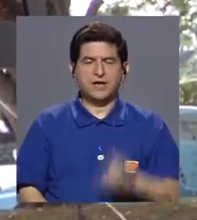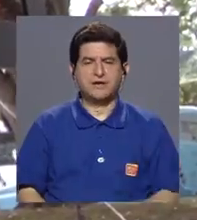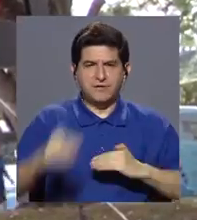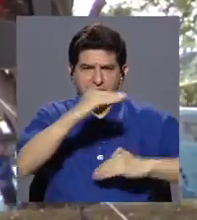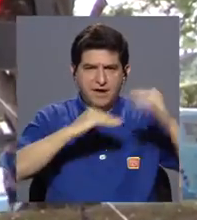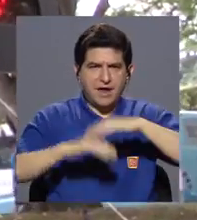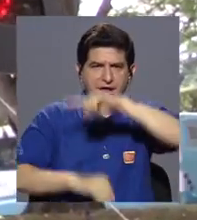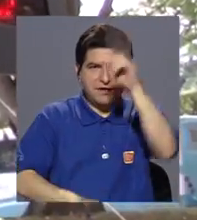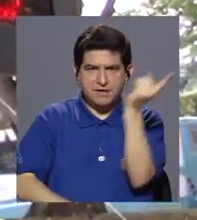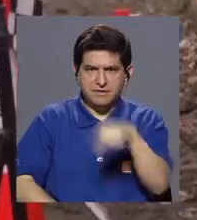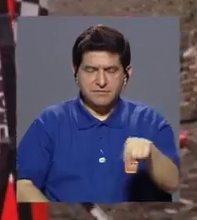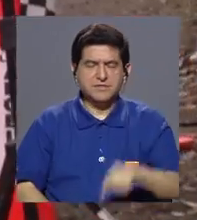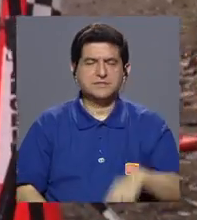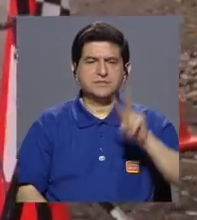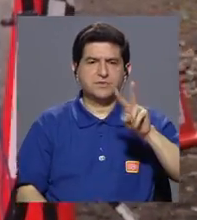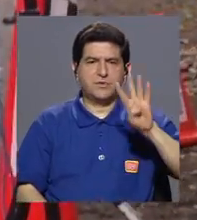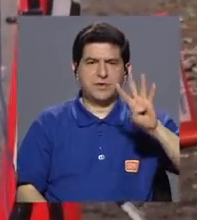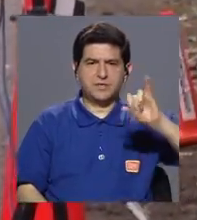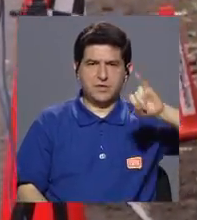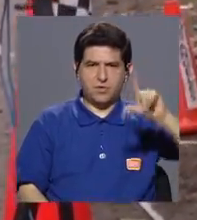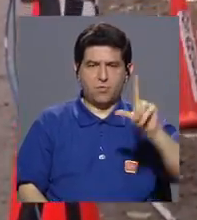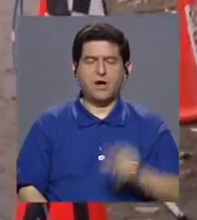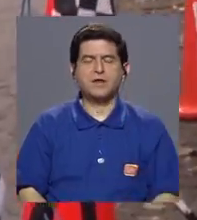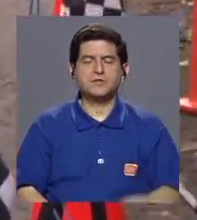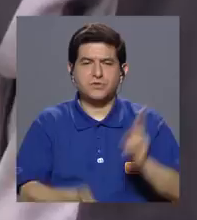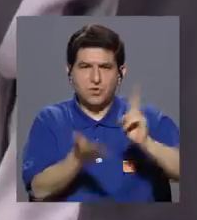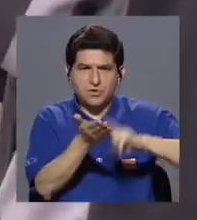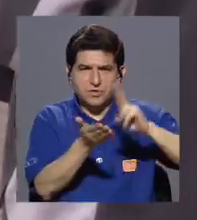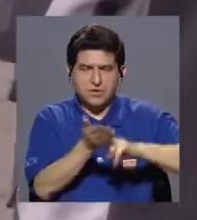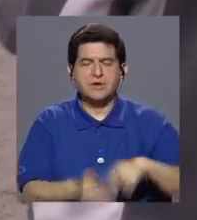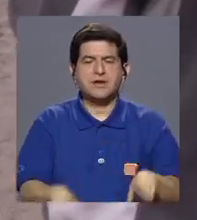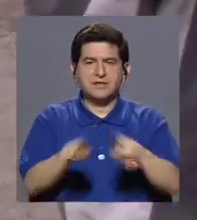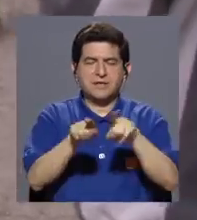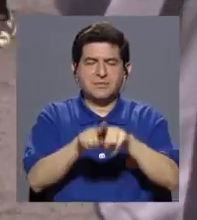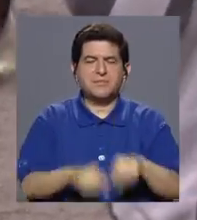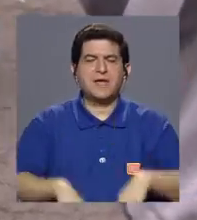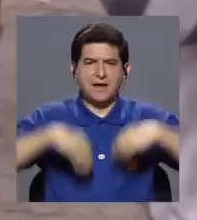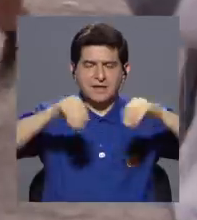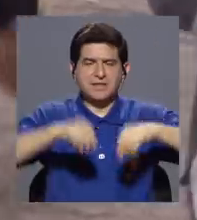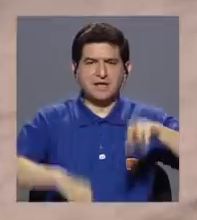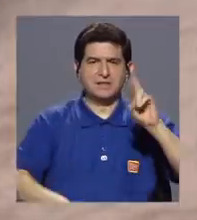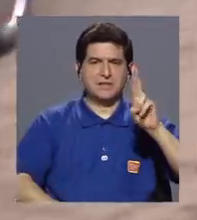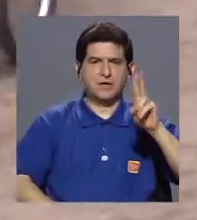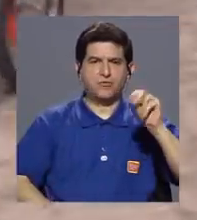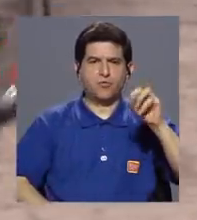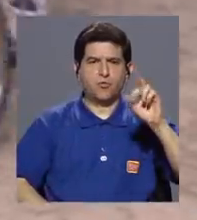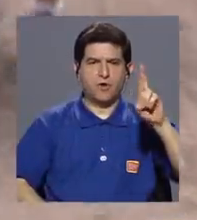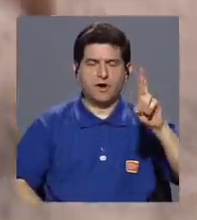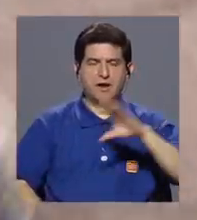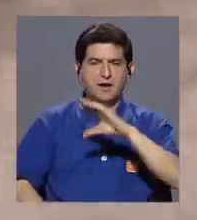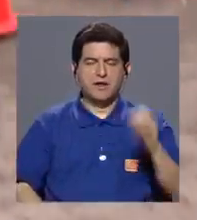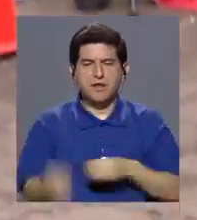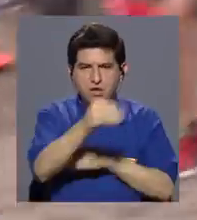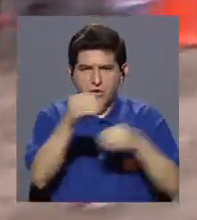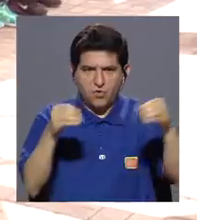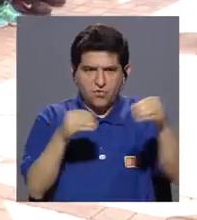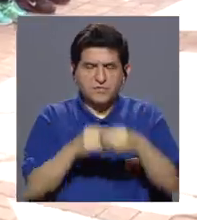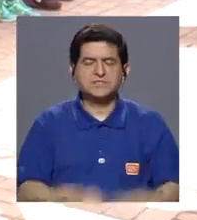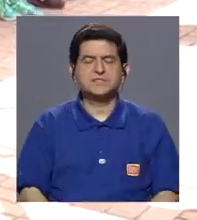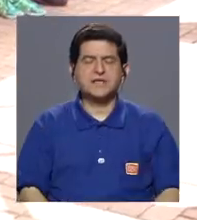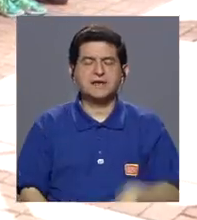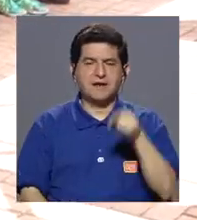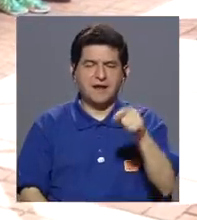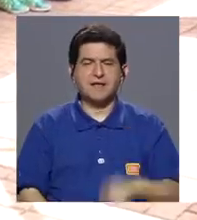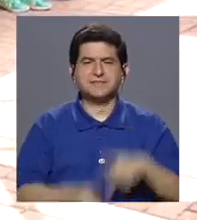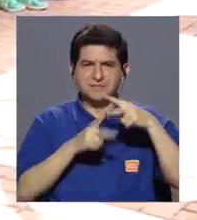Saprissa. Y a partir del 24 de julio se habilitará la inscripción en tiendas Runners y las oficinas de la Junta de Ahorro y Préstamo de la